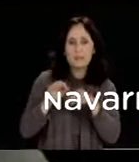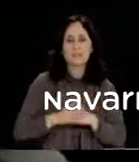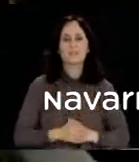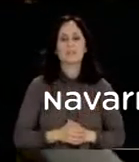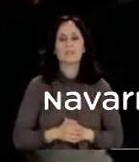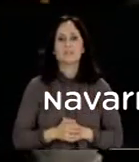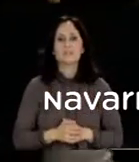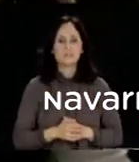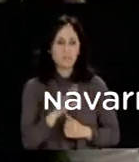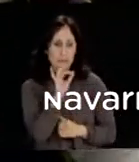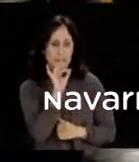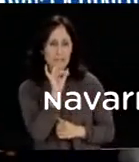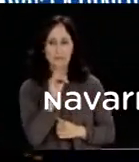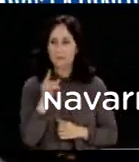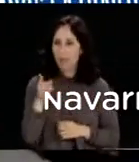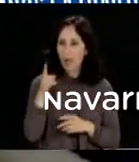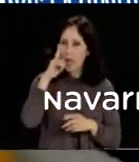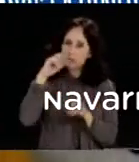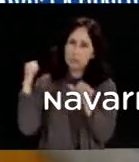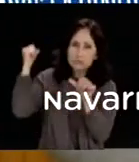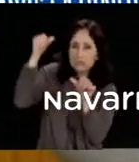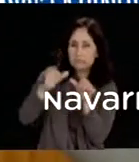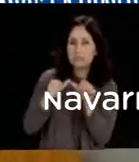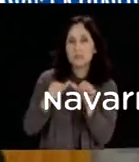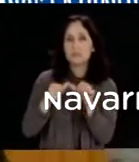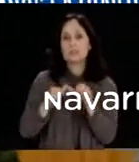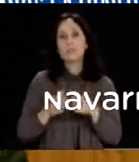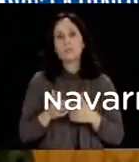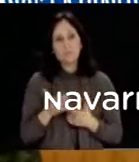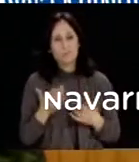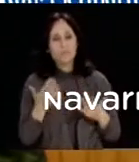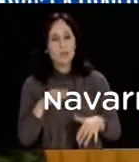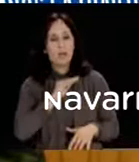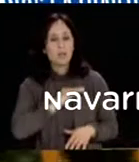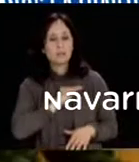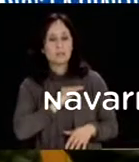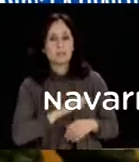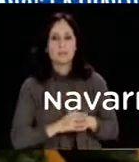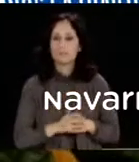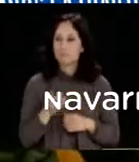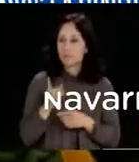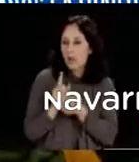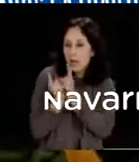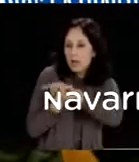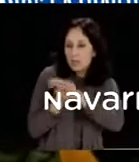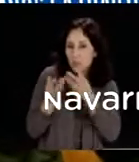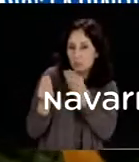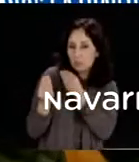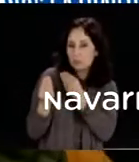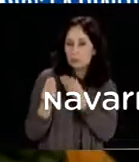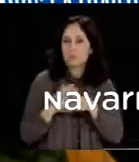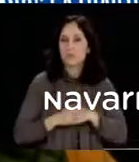prepararos, ¿no? Sí, sí. Oye, ¿muchos años en caldereros o no? Pues bastante, sí. Sí. ¿Ha cambiado esto mucho en los últimos años